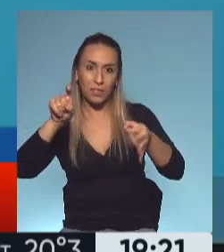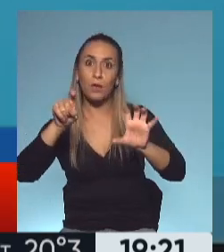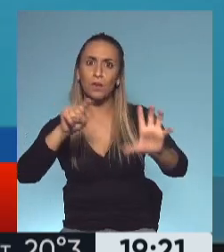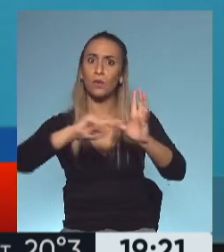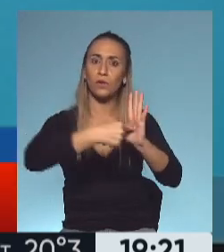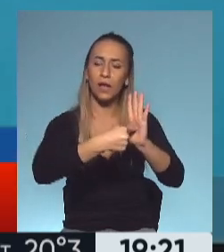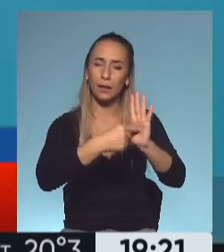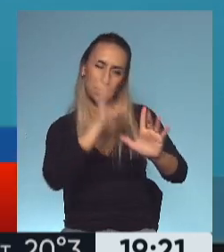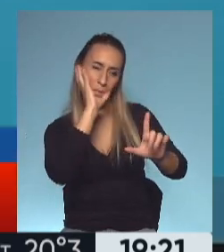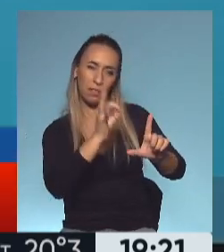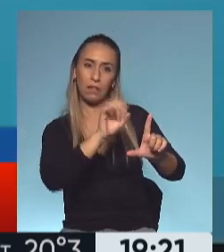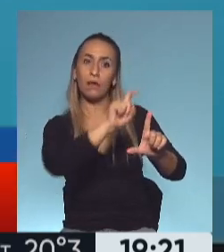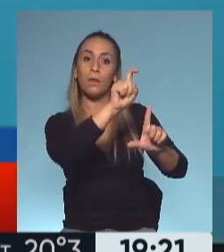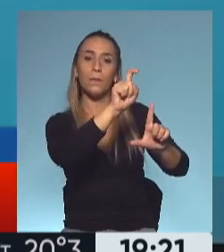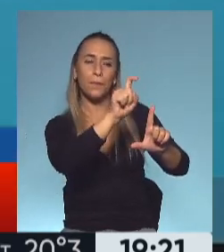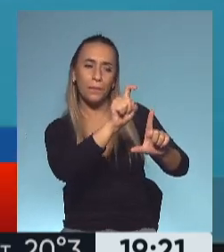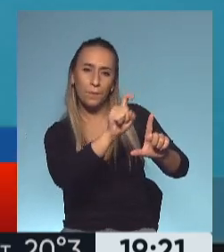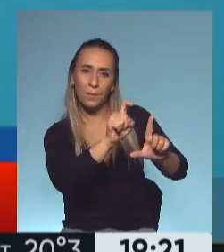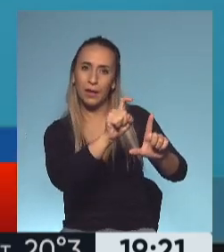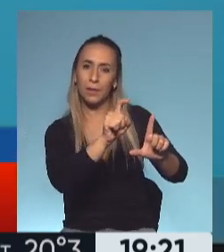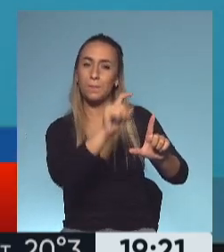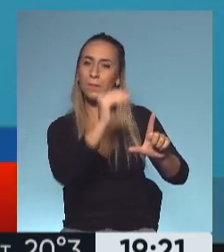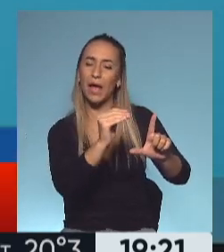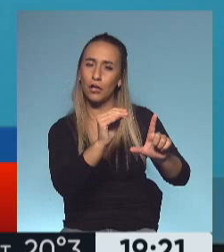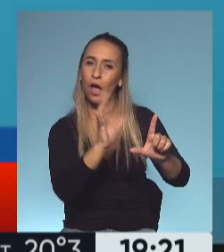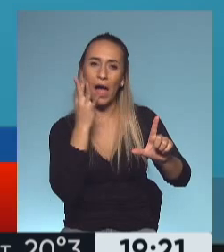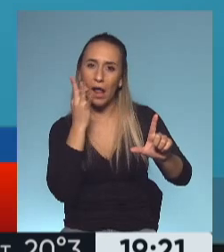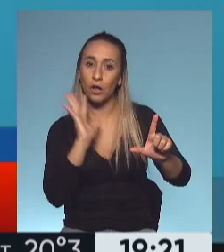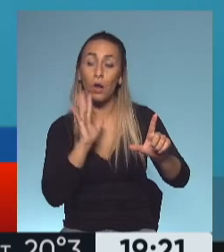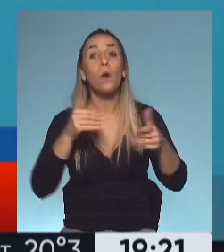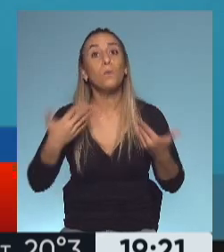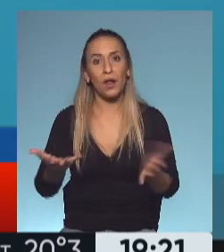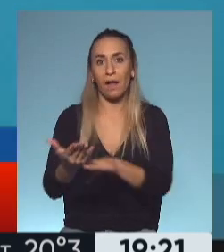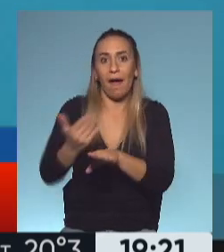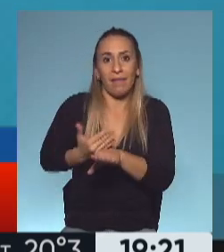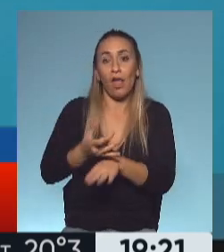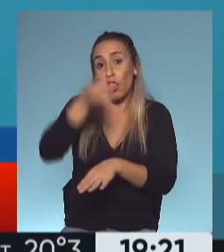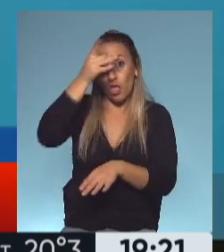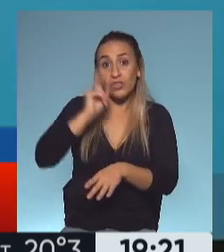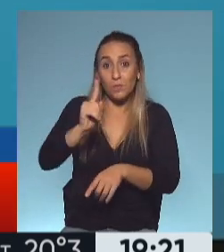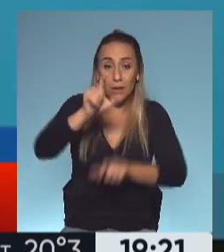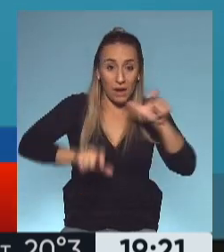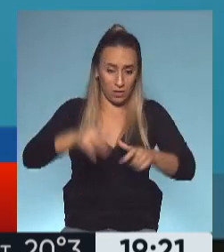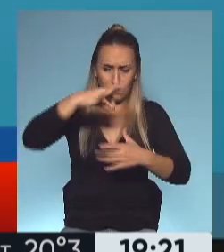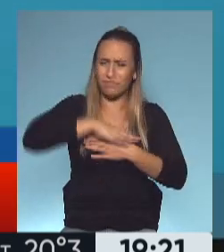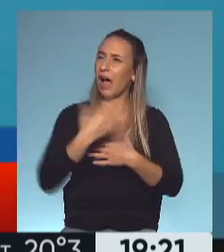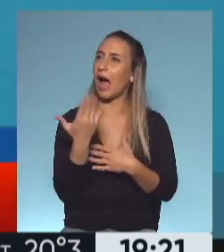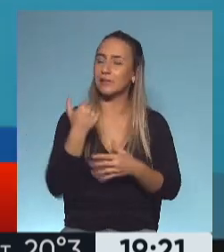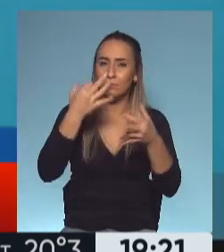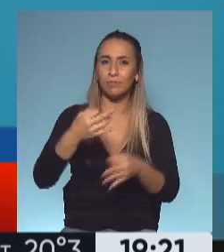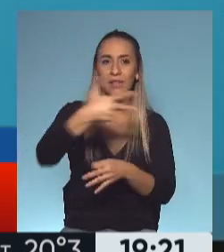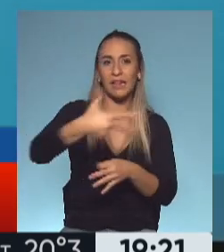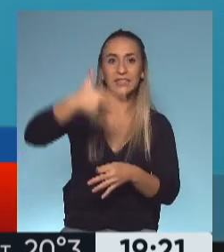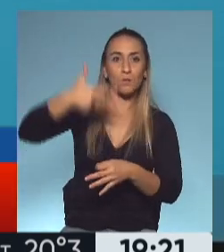descenso. Un leve descenso. Por eso habíamos llegado a 12.000 casos hace ya 3